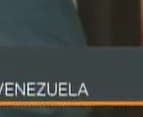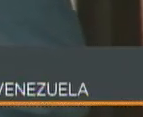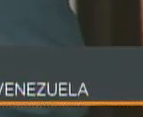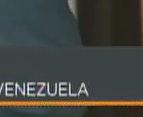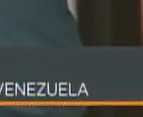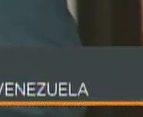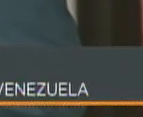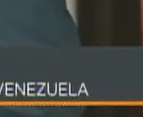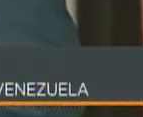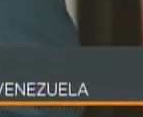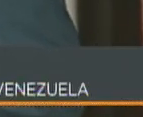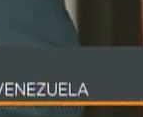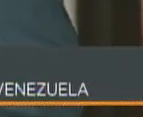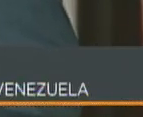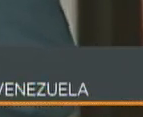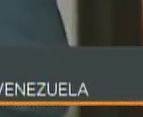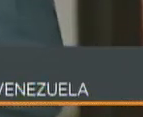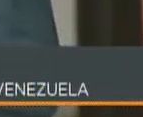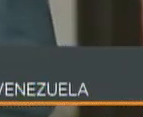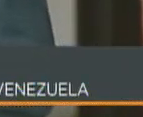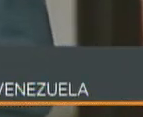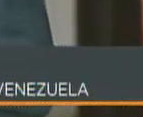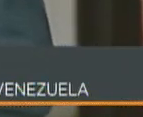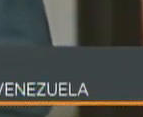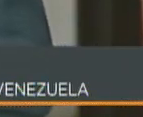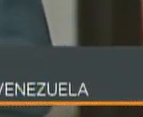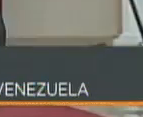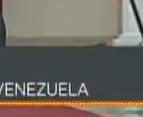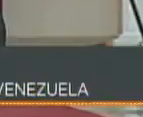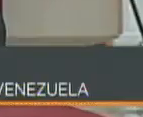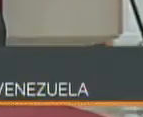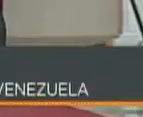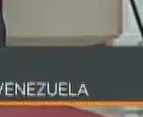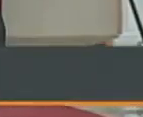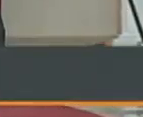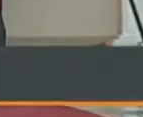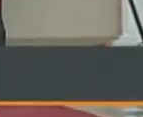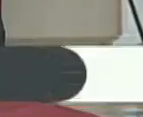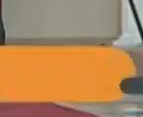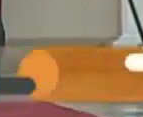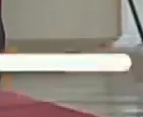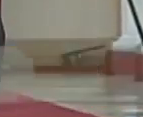al secretario general de la Organización de Países Exportadores de Petróleo, OPEP,